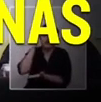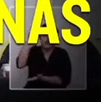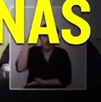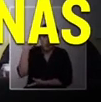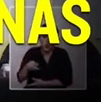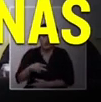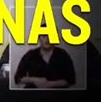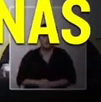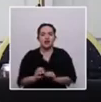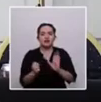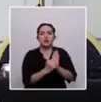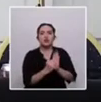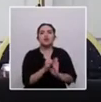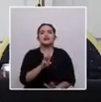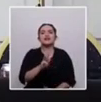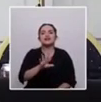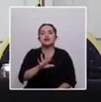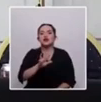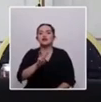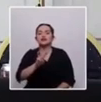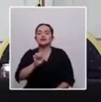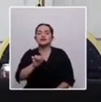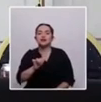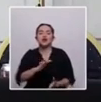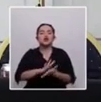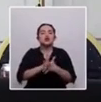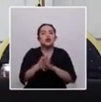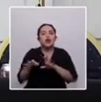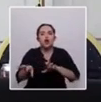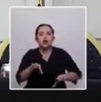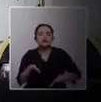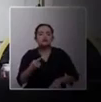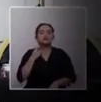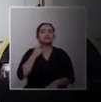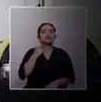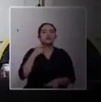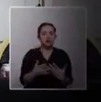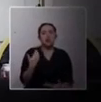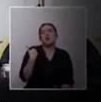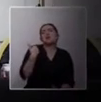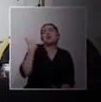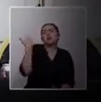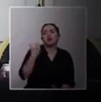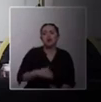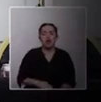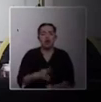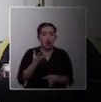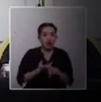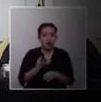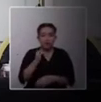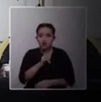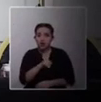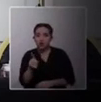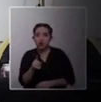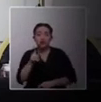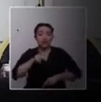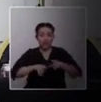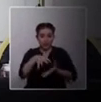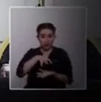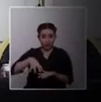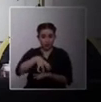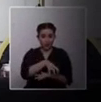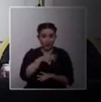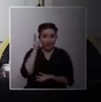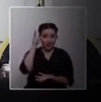35 y 36 dicen que todo lo que impacta a un bien común natural, no importa si está o no en el territorio indígena, tiene que